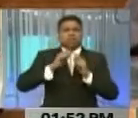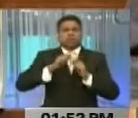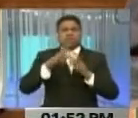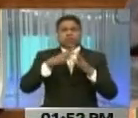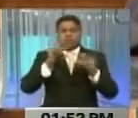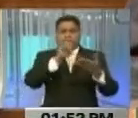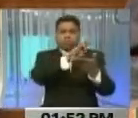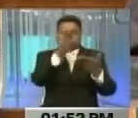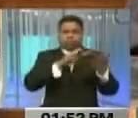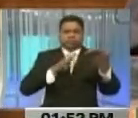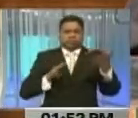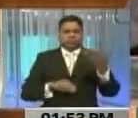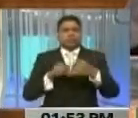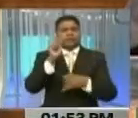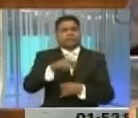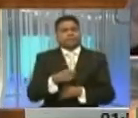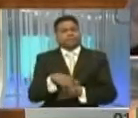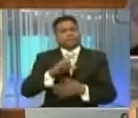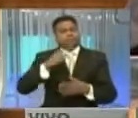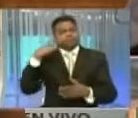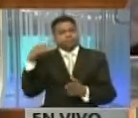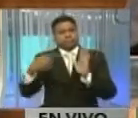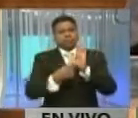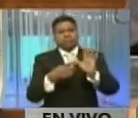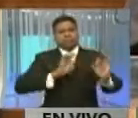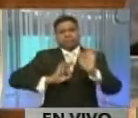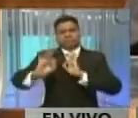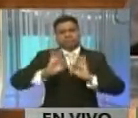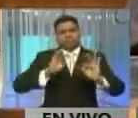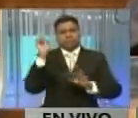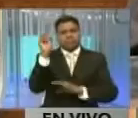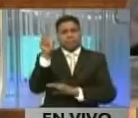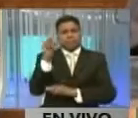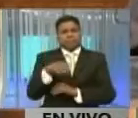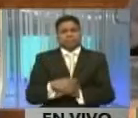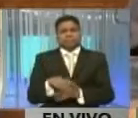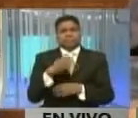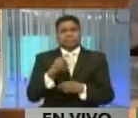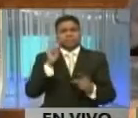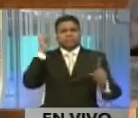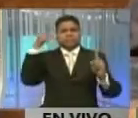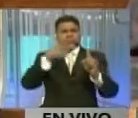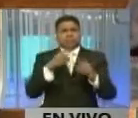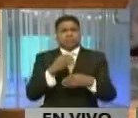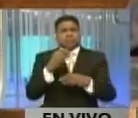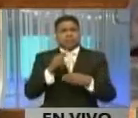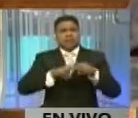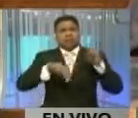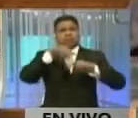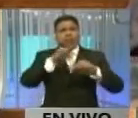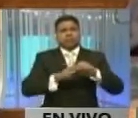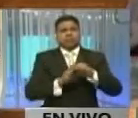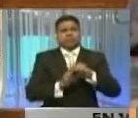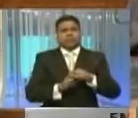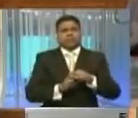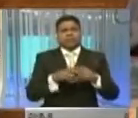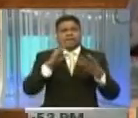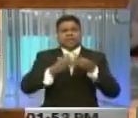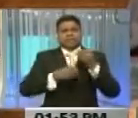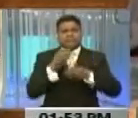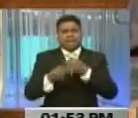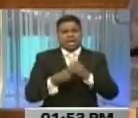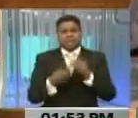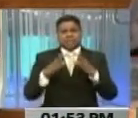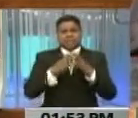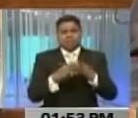Por eso, el Festival de Teatro de Caracas es una referencia para construir a nivel nacional circuitos de teatro que